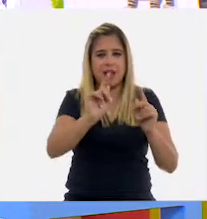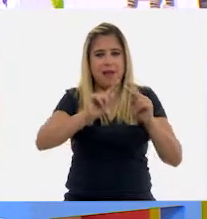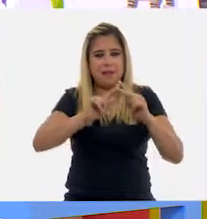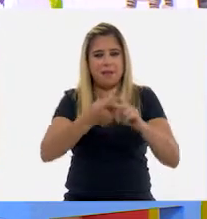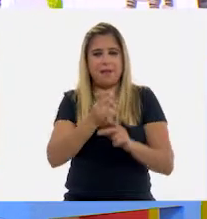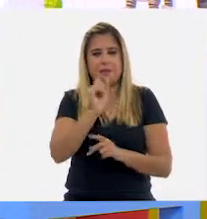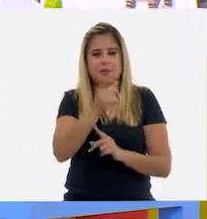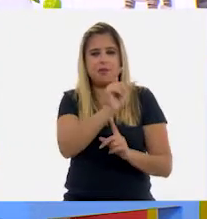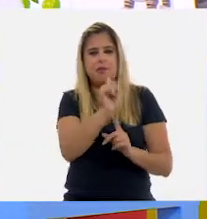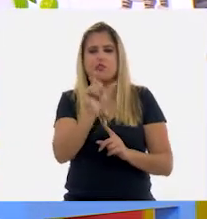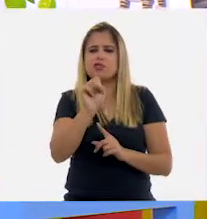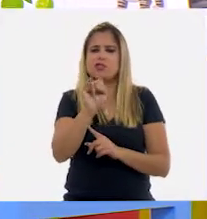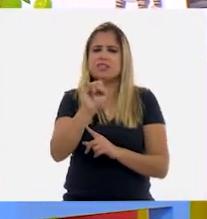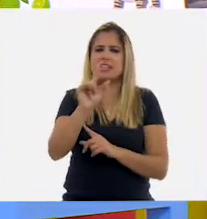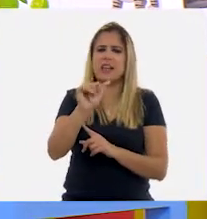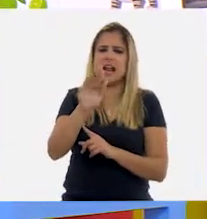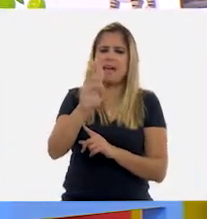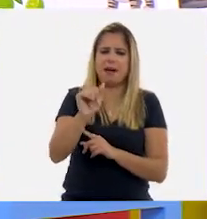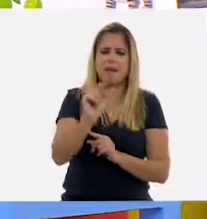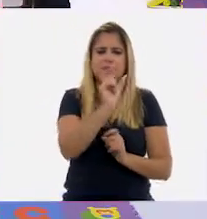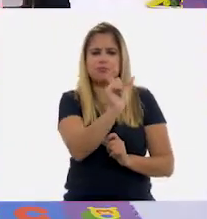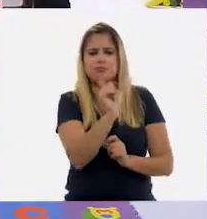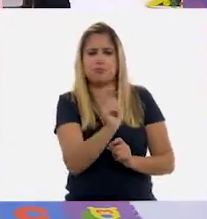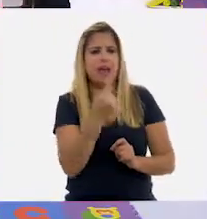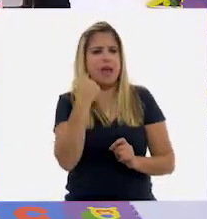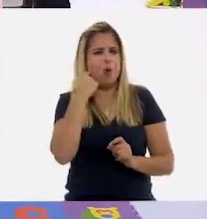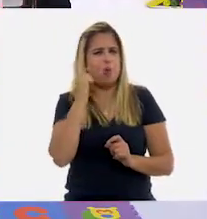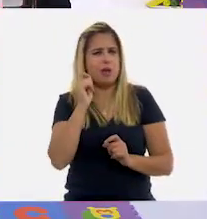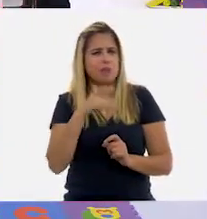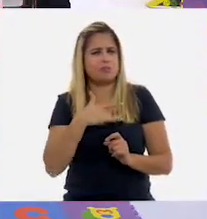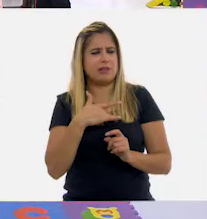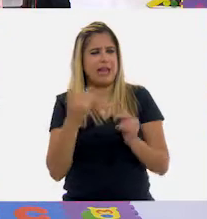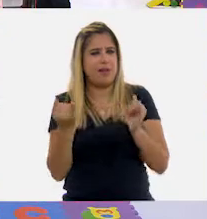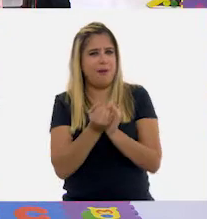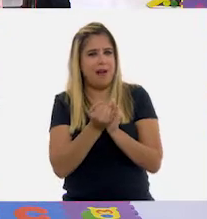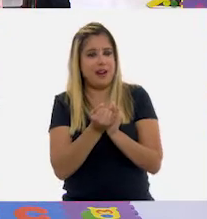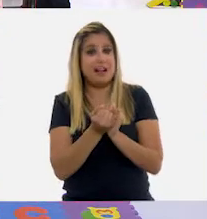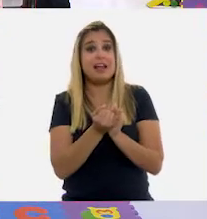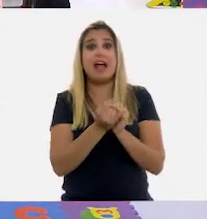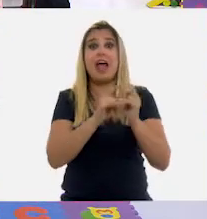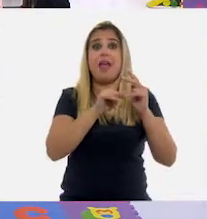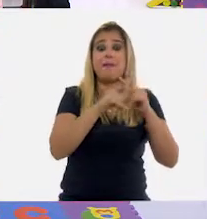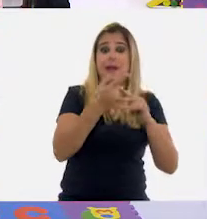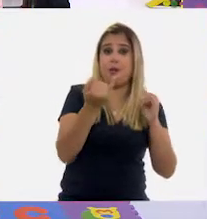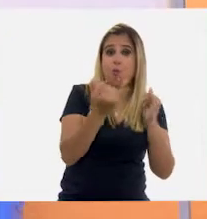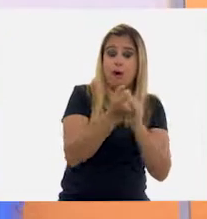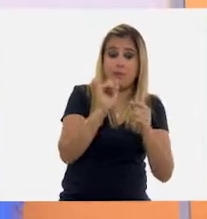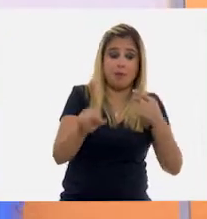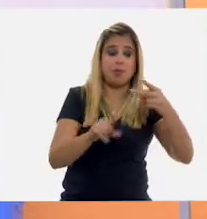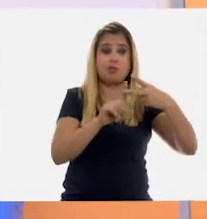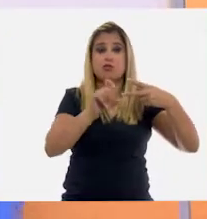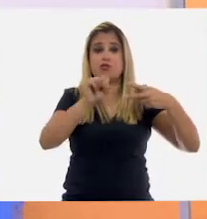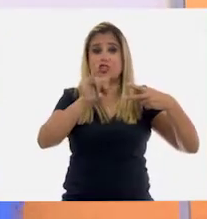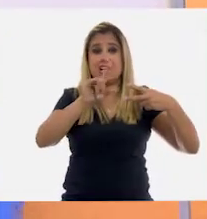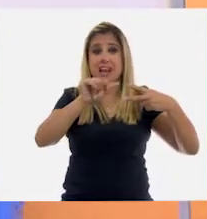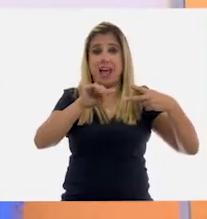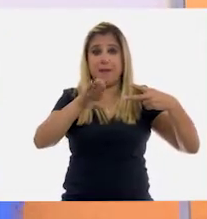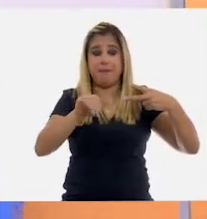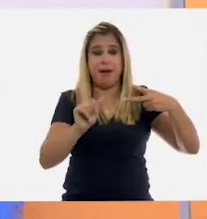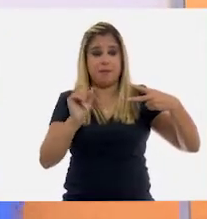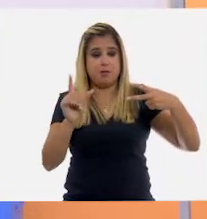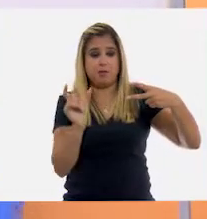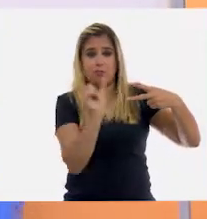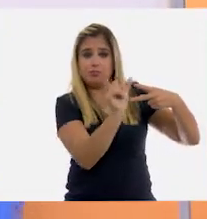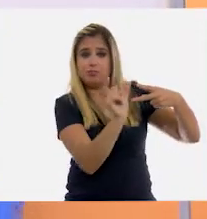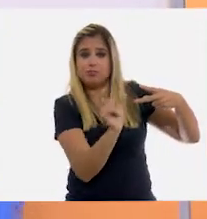con la misma sílaba también y que se escuchan igual, ¿no? Entonces, que comienzan igual, que utilizan la misma sílaba al principio.